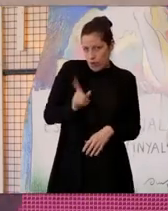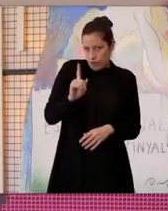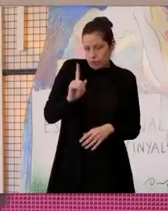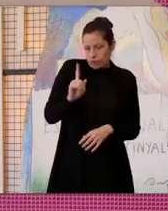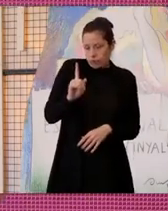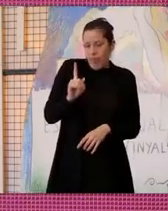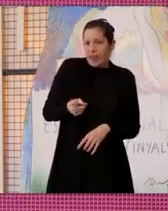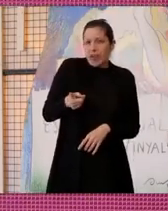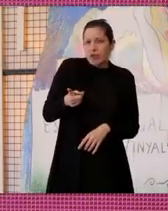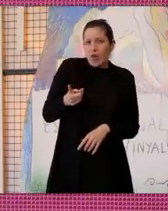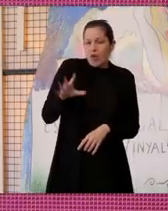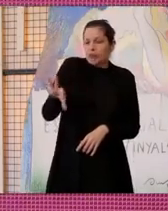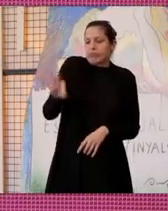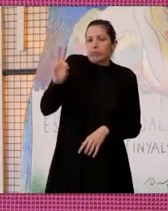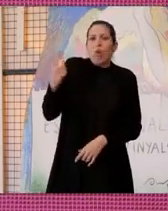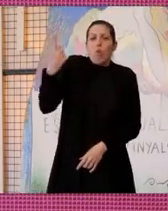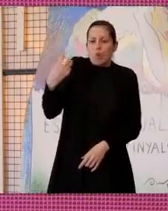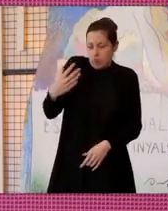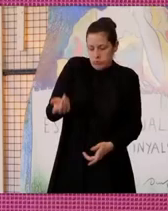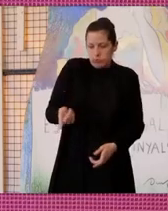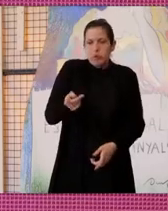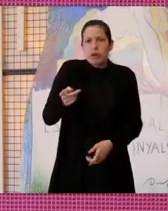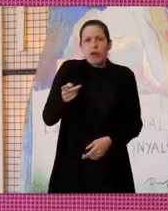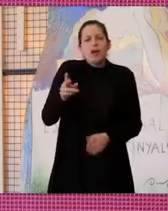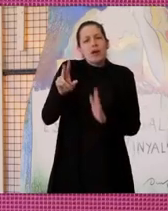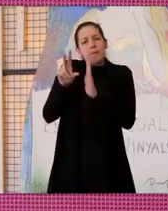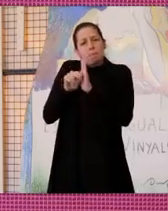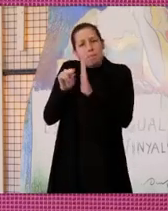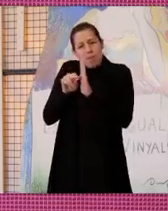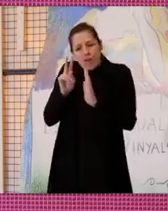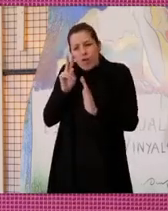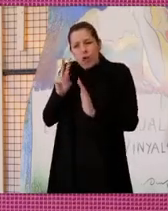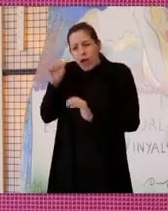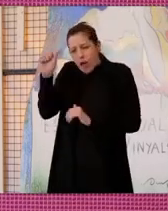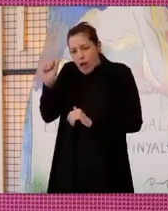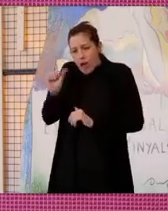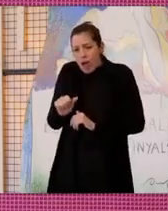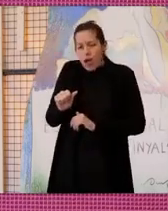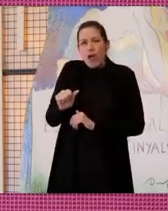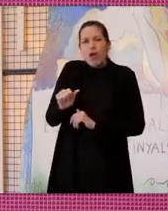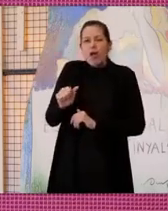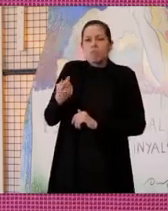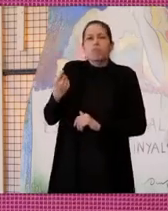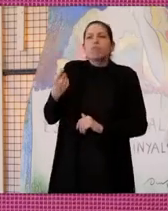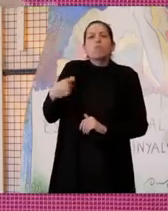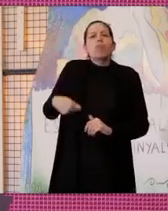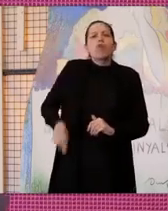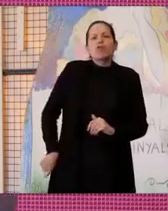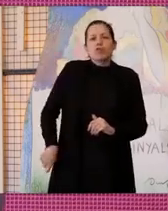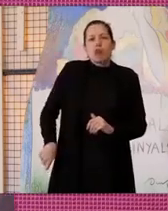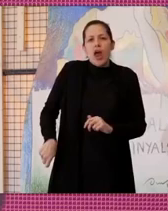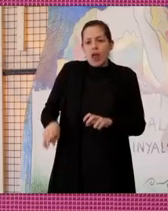veis un vídeo resulta que todos los profesionales violines ha habido todo todos